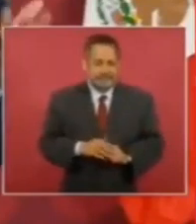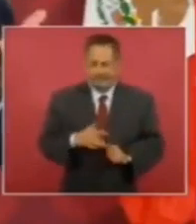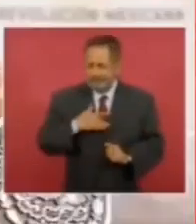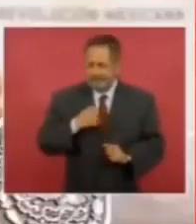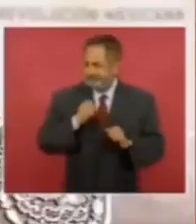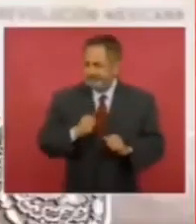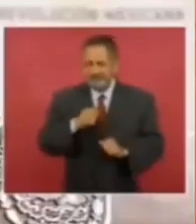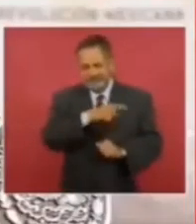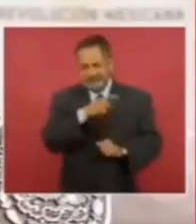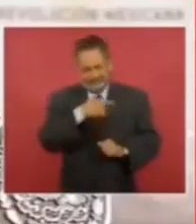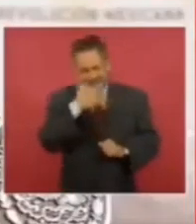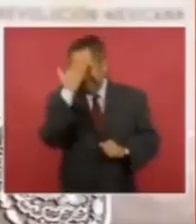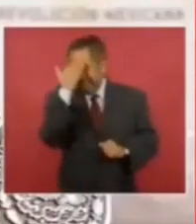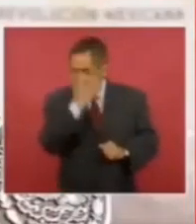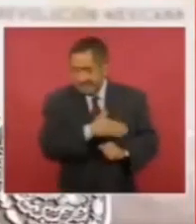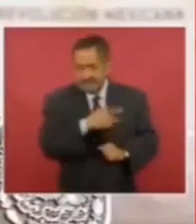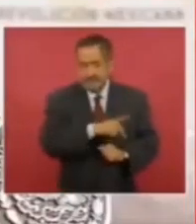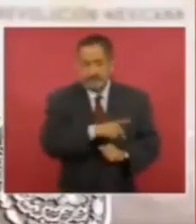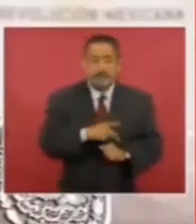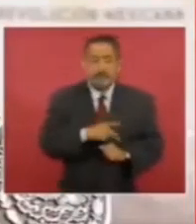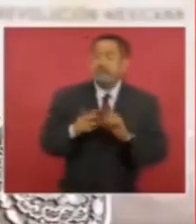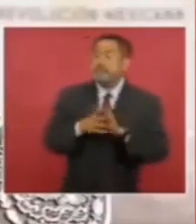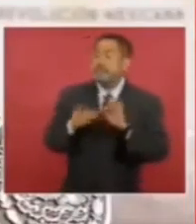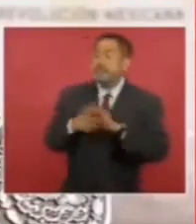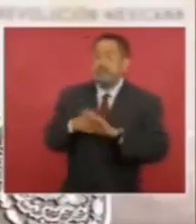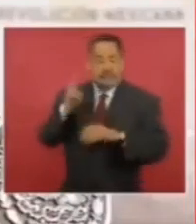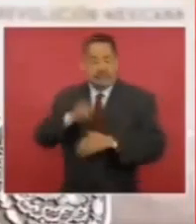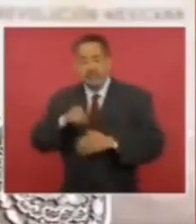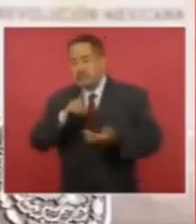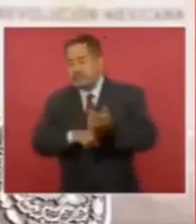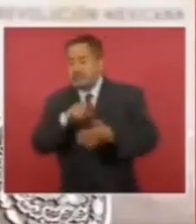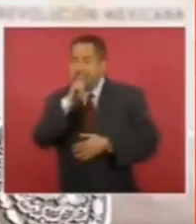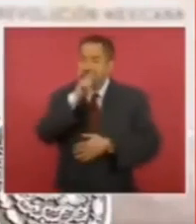lo saben, pero no es que les preocupe